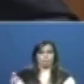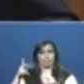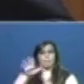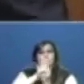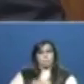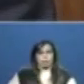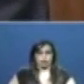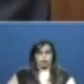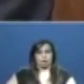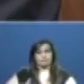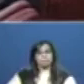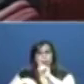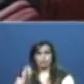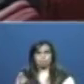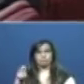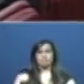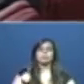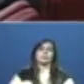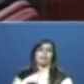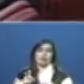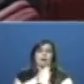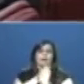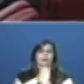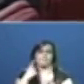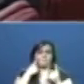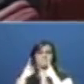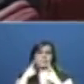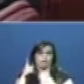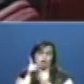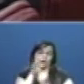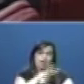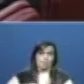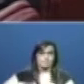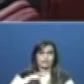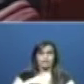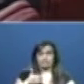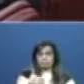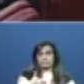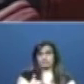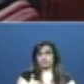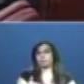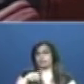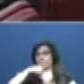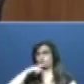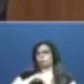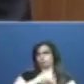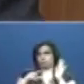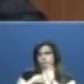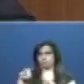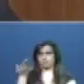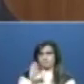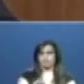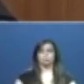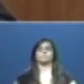completarán con la modificación de la ley de prevención ambiental cuyo proyecto presentaremos este mismo año se